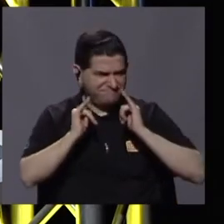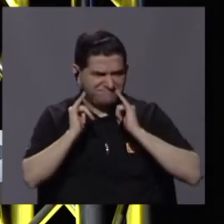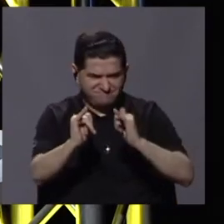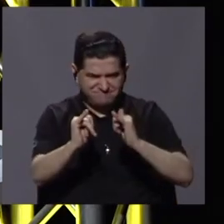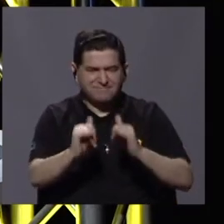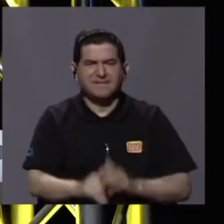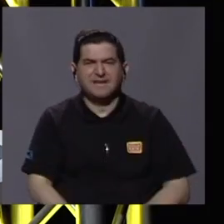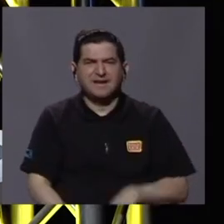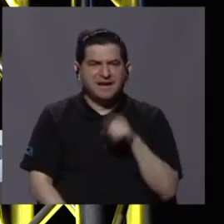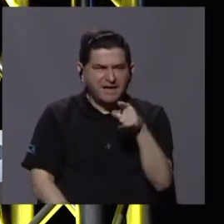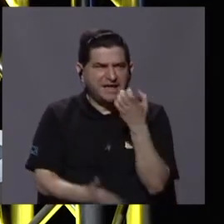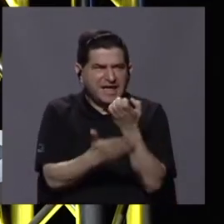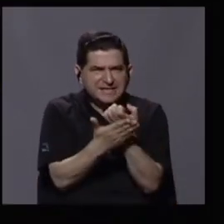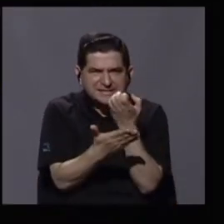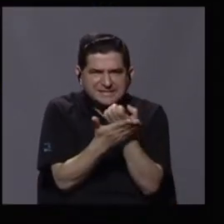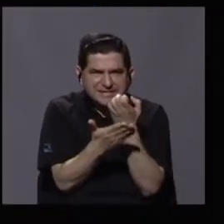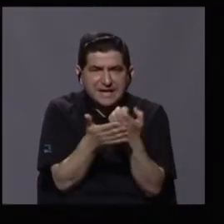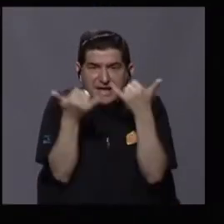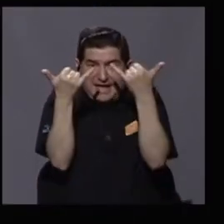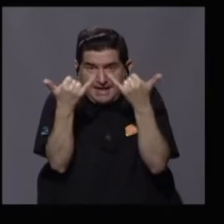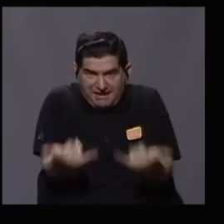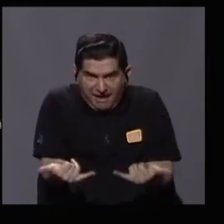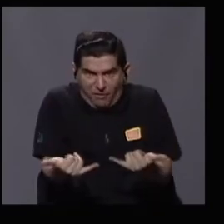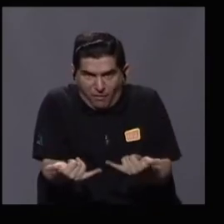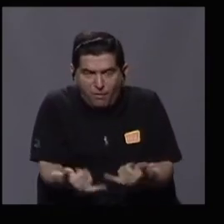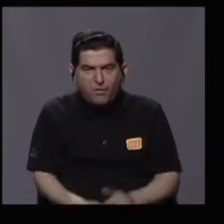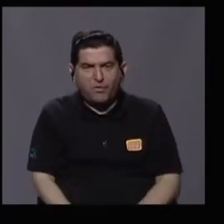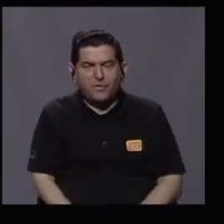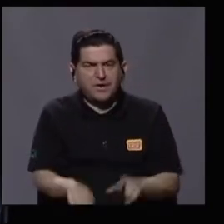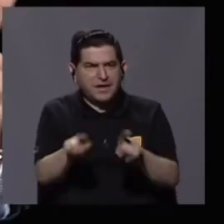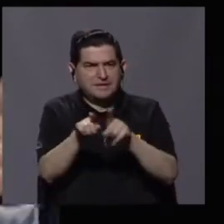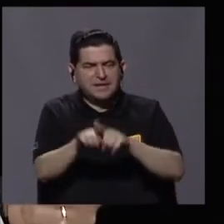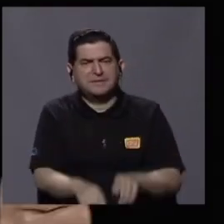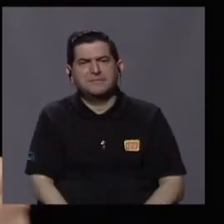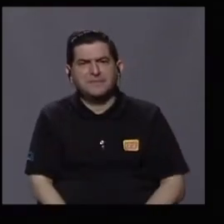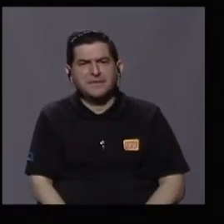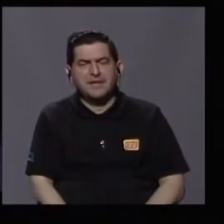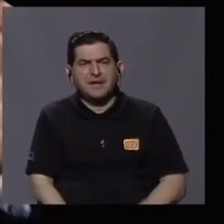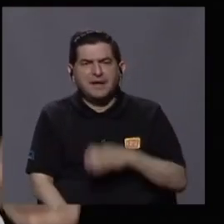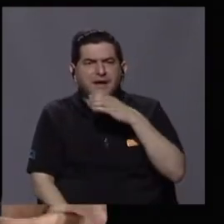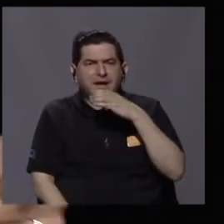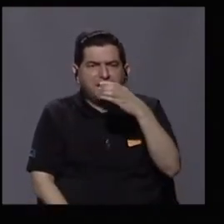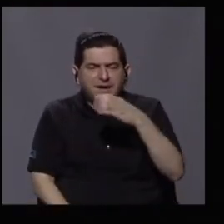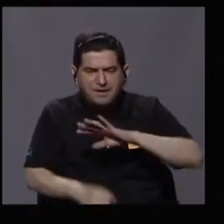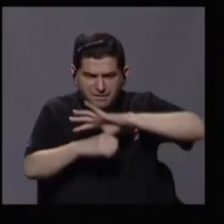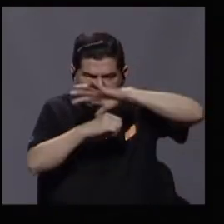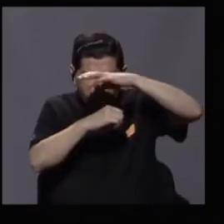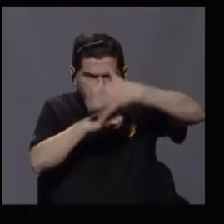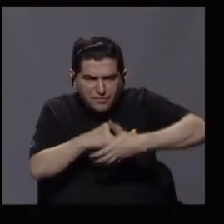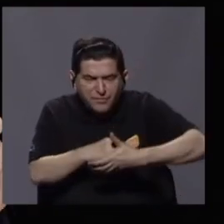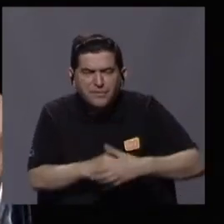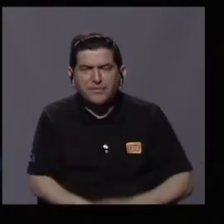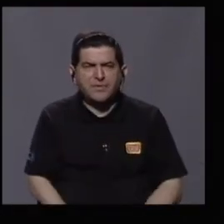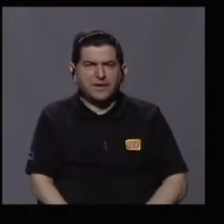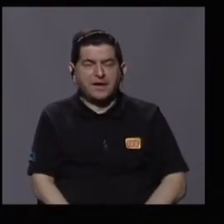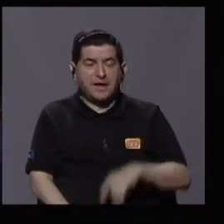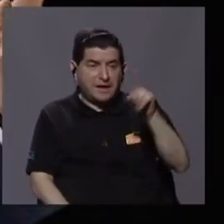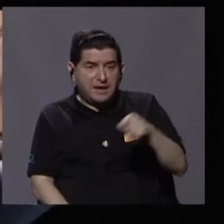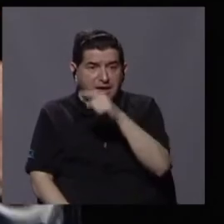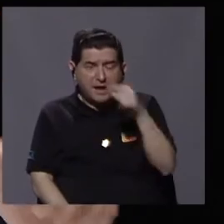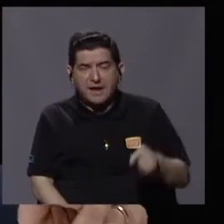desde esta economía que hoy por hoy también nos da saltos en calentamiento global en extinción de especies y